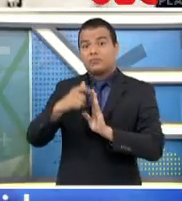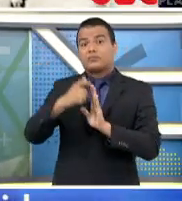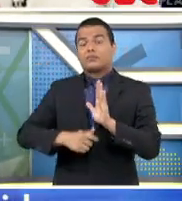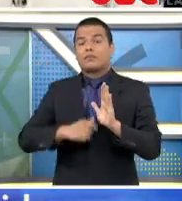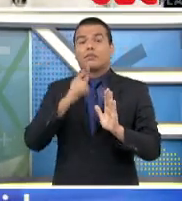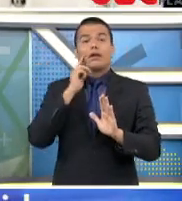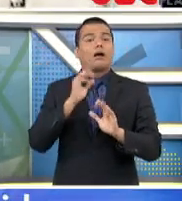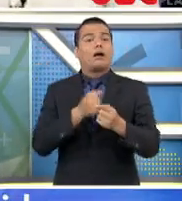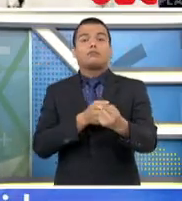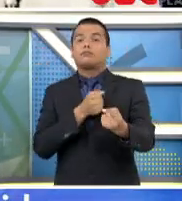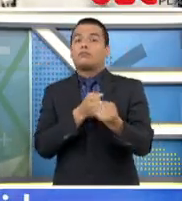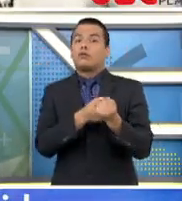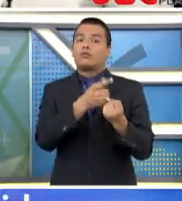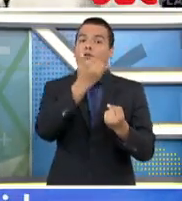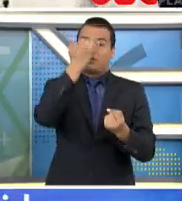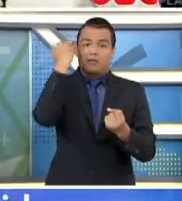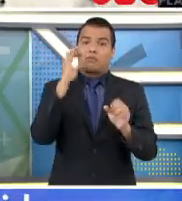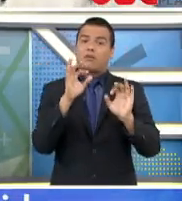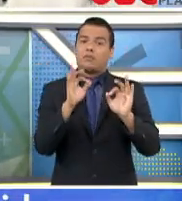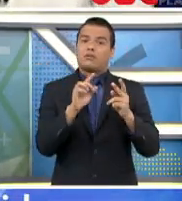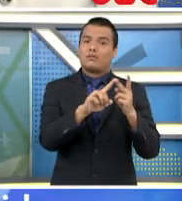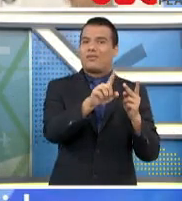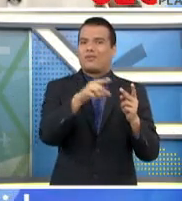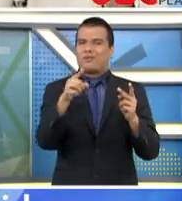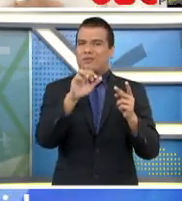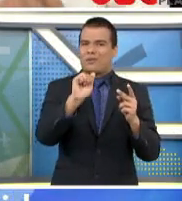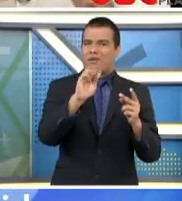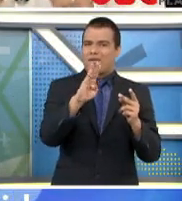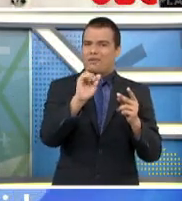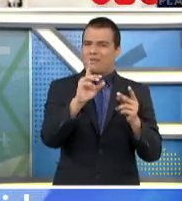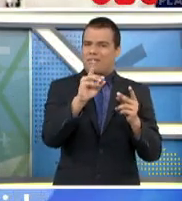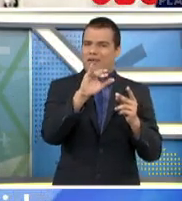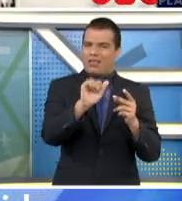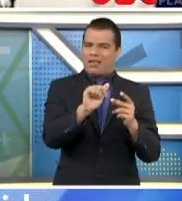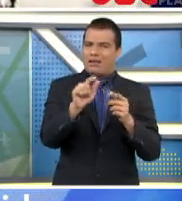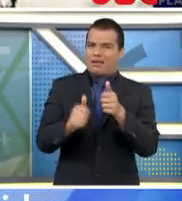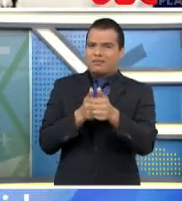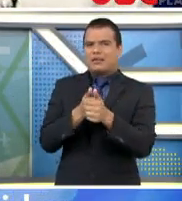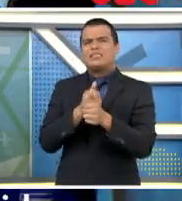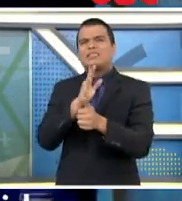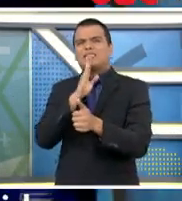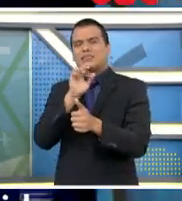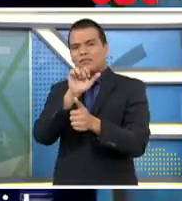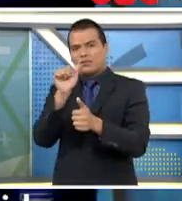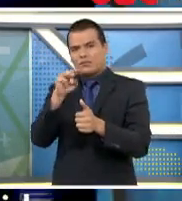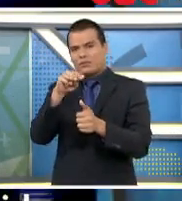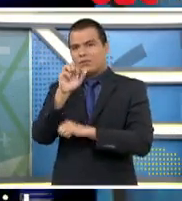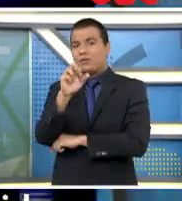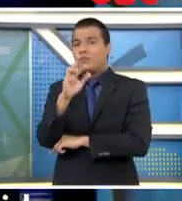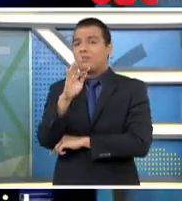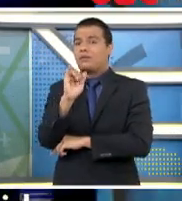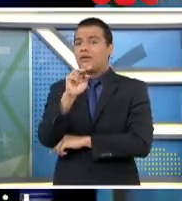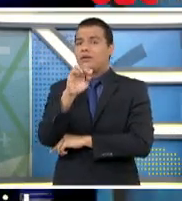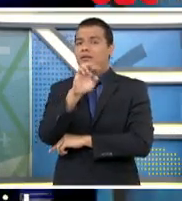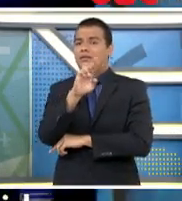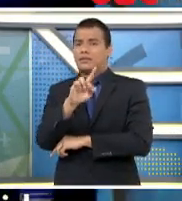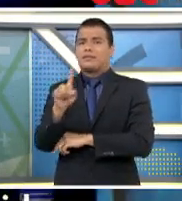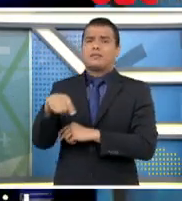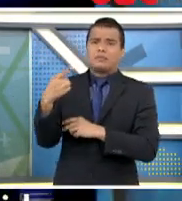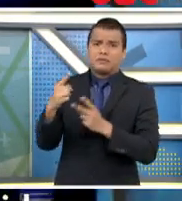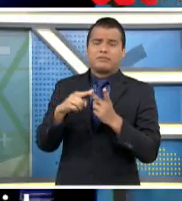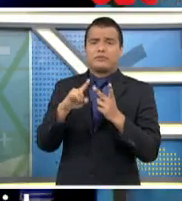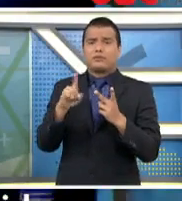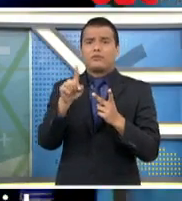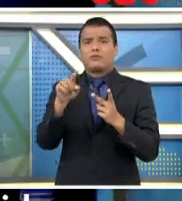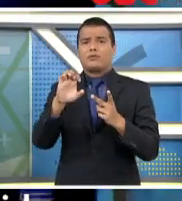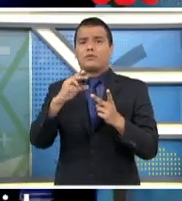Ortiz apoyaba a Jorge Iván y a Juan Carlos Abadía, que a su vez eran apoyados por el Negro Martínez. Después lo mismo con Useche. Ahorita el